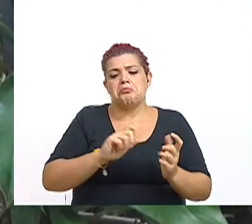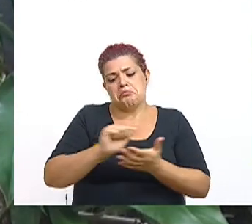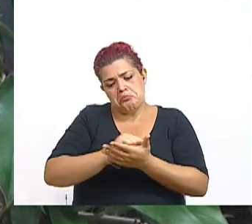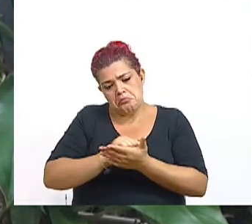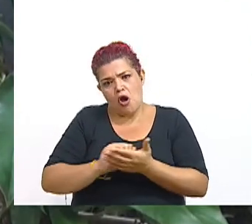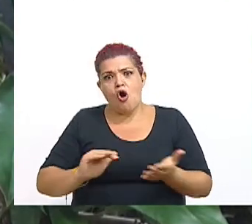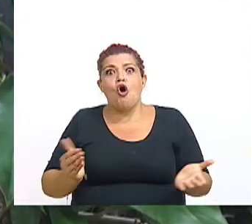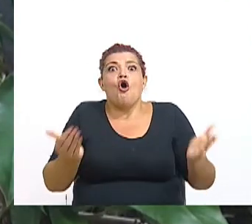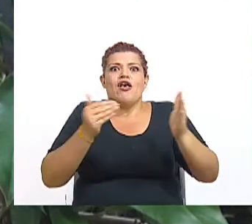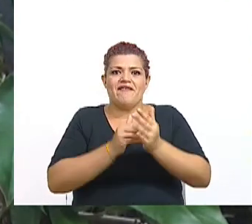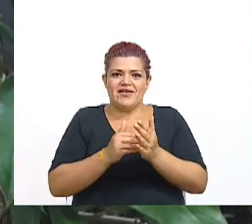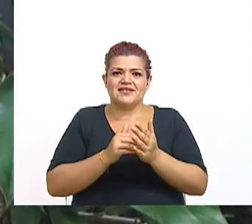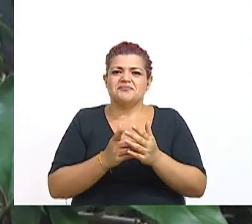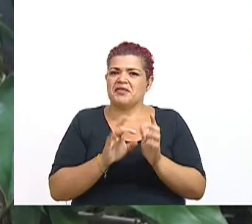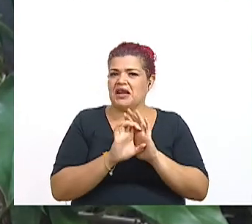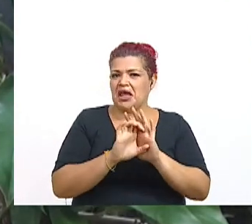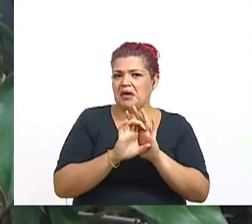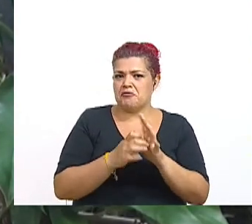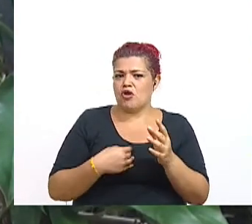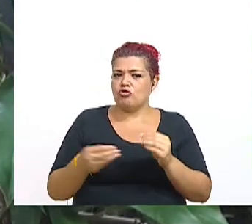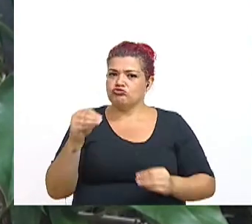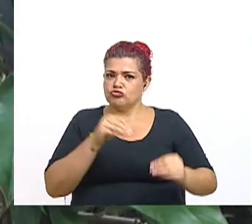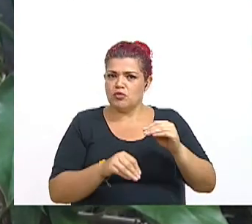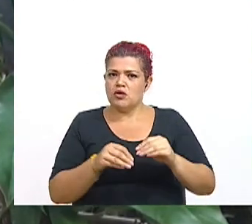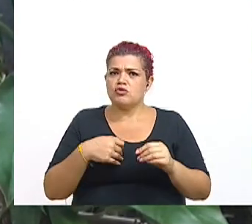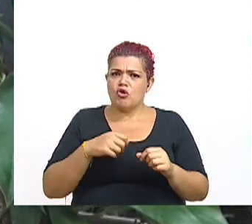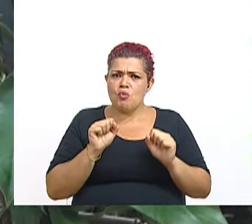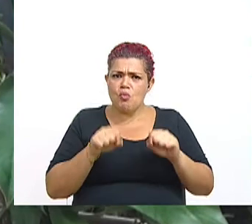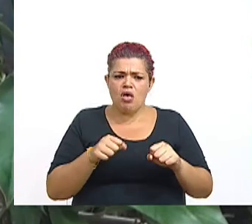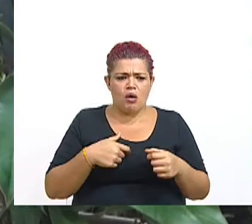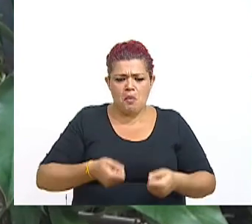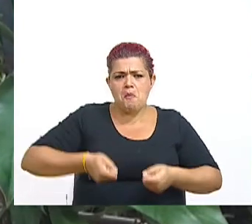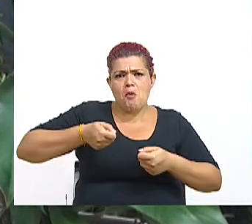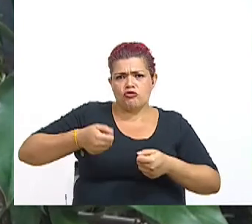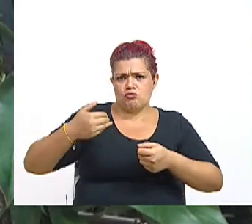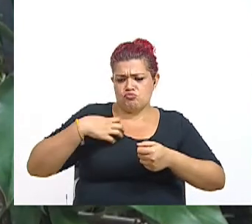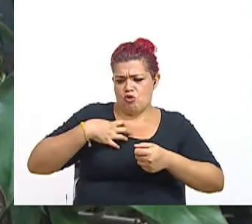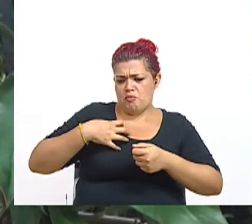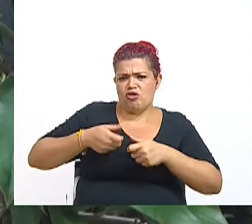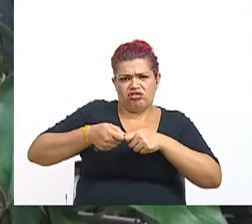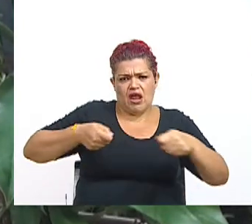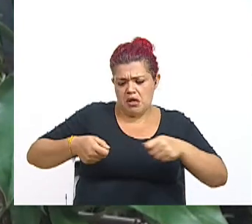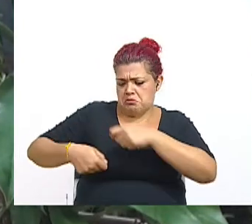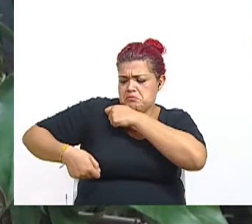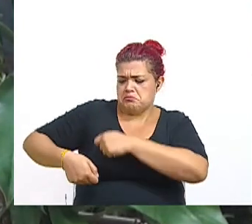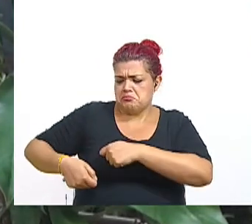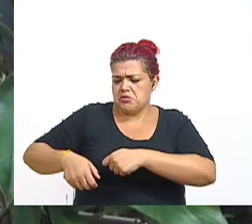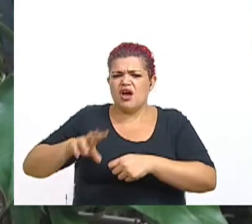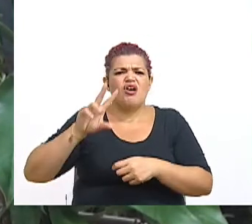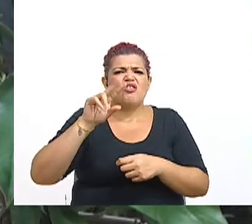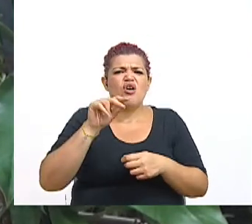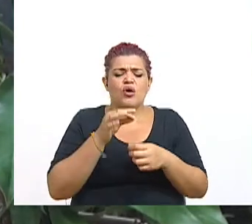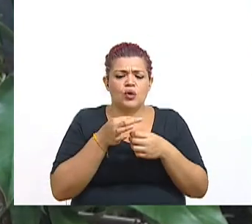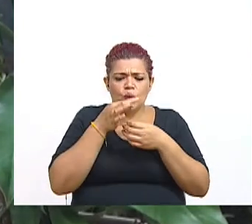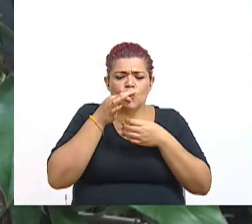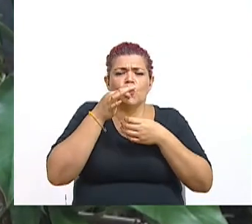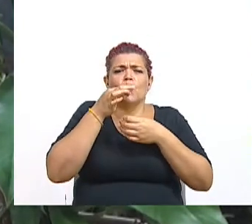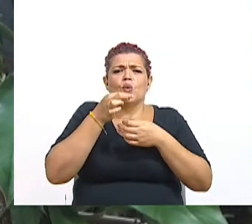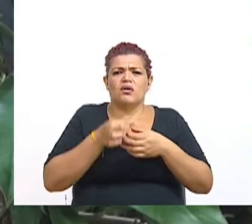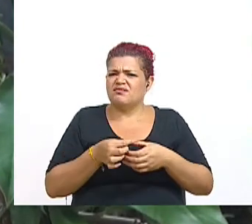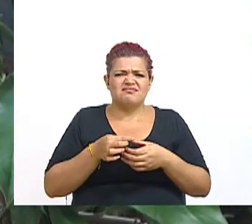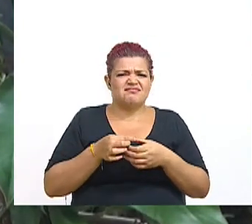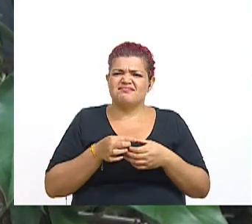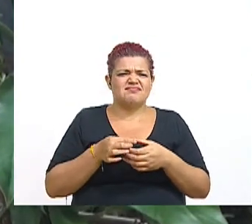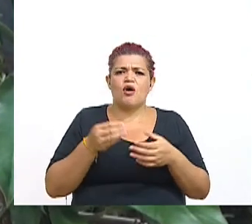veces. Como por ejemplo, si vas al súper, puedes llevar tus propias bolsas. Puedes decirle no a las pajillas y comprar pajillas de bambú o